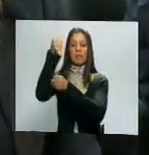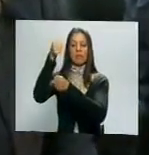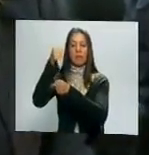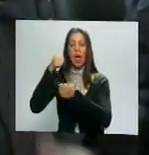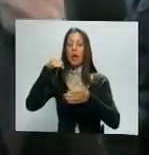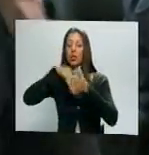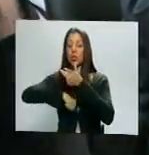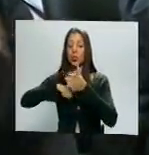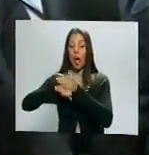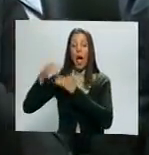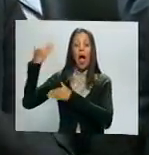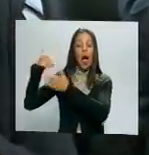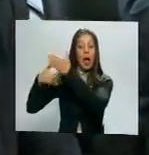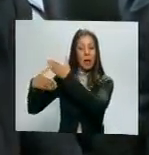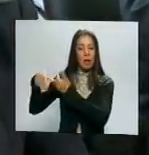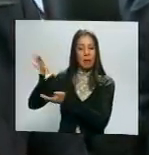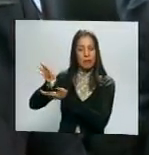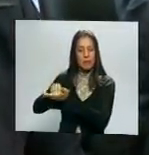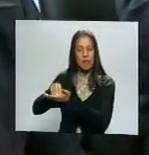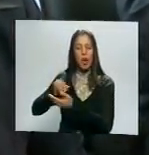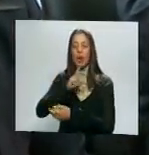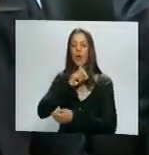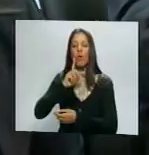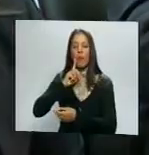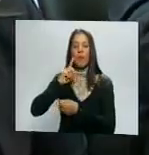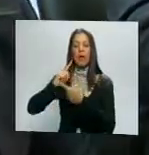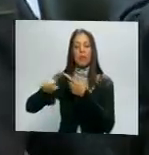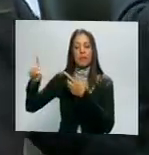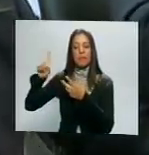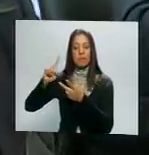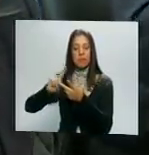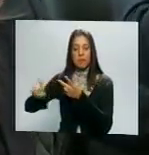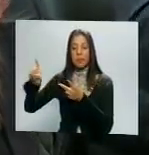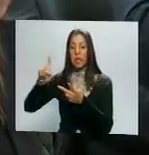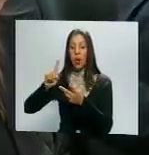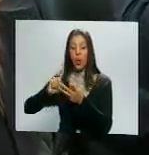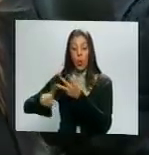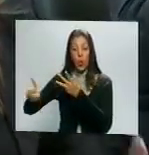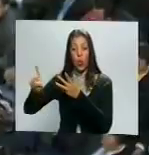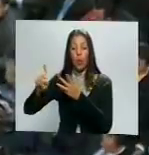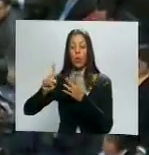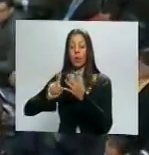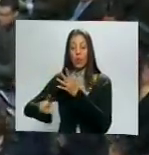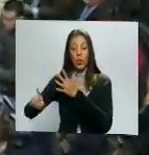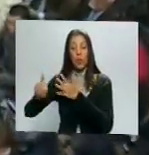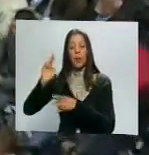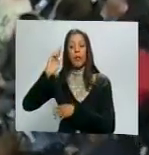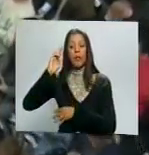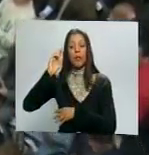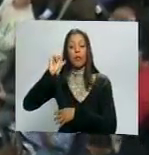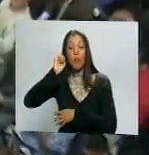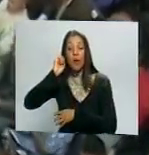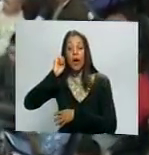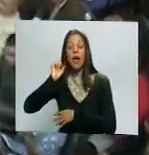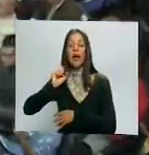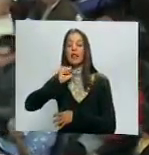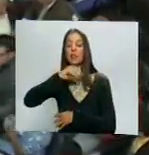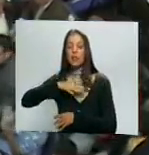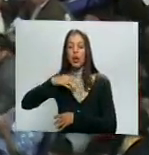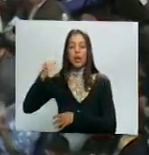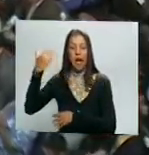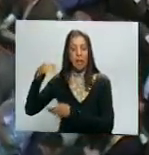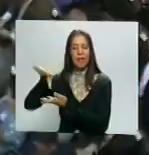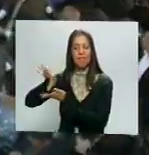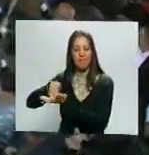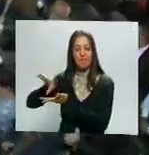aquellas que nos antecedieron, como Apacuana, como Urquía, como Argelia Laya, como Olivia Gubernur. Y